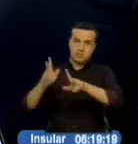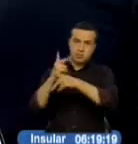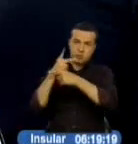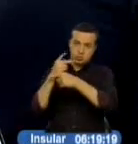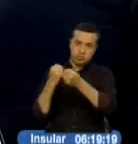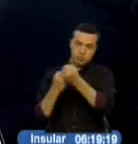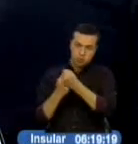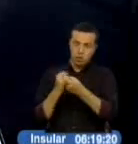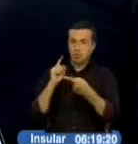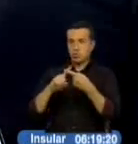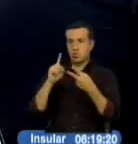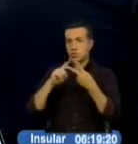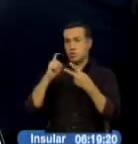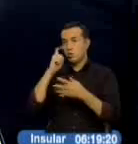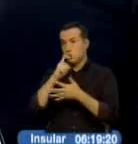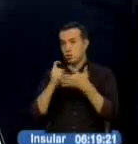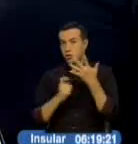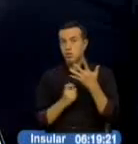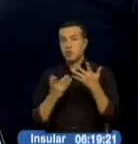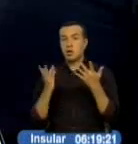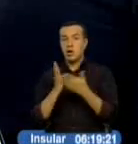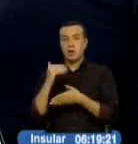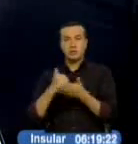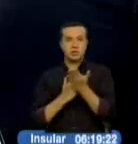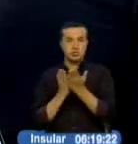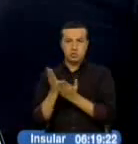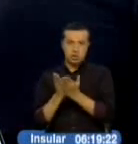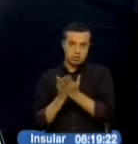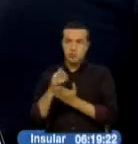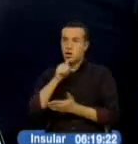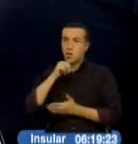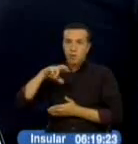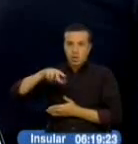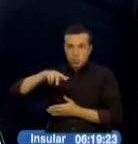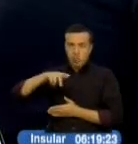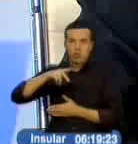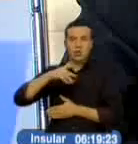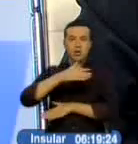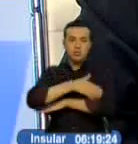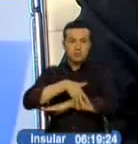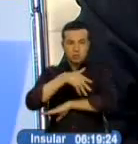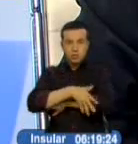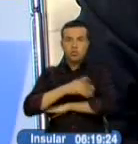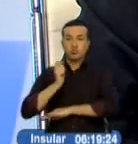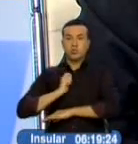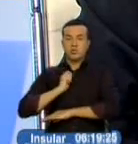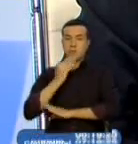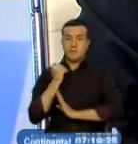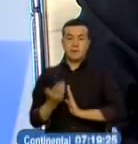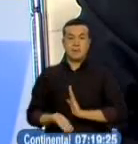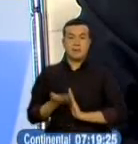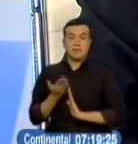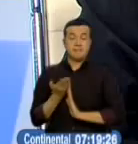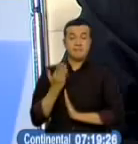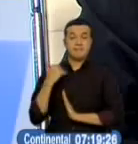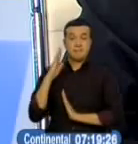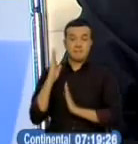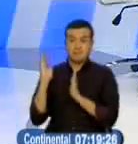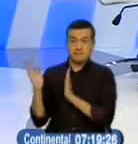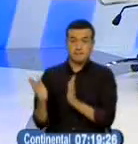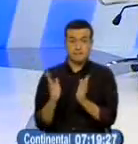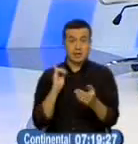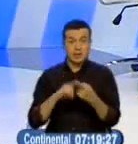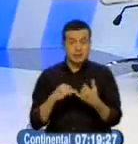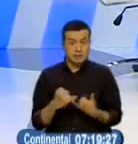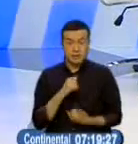productiva, necesidades de acceso a los servicios, mejoras de los ingresos de los hogares y evidentemente al nivel de cobertura que aún